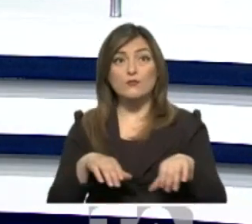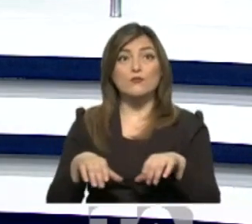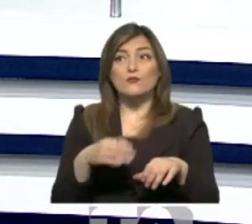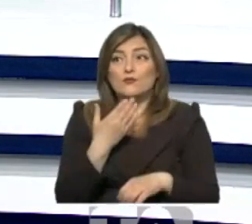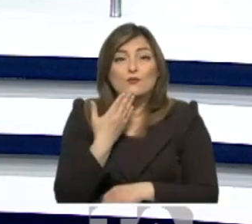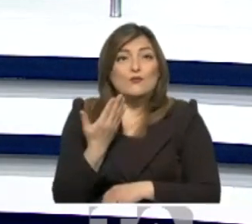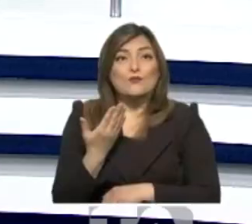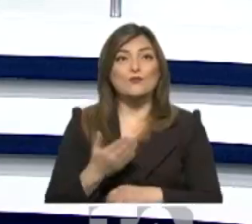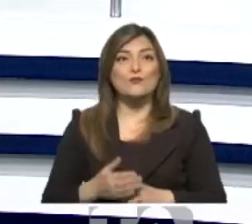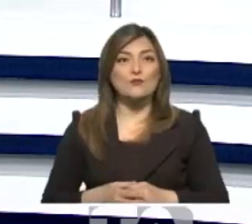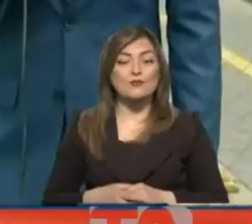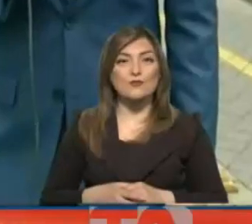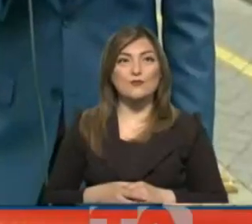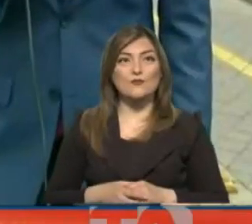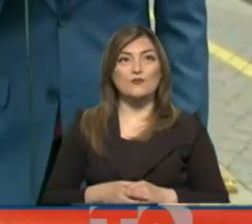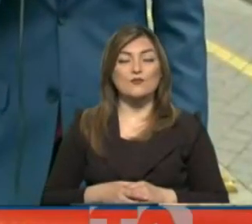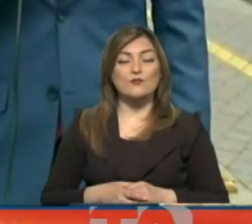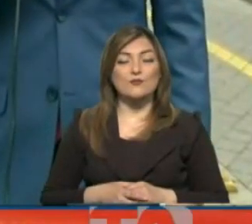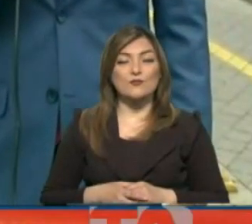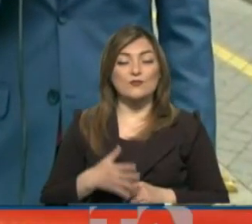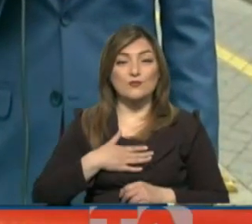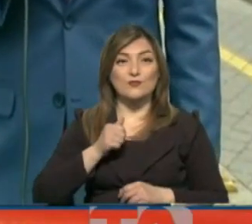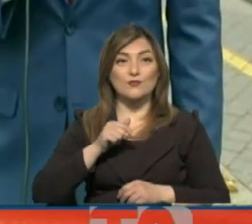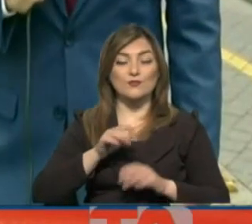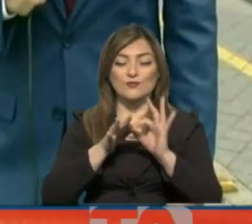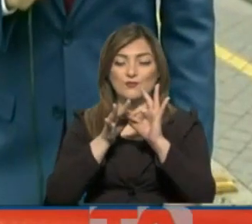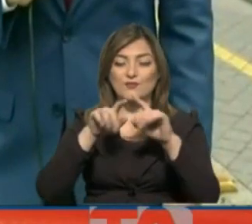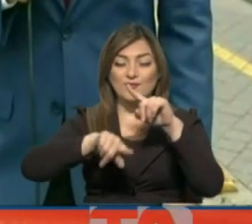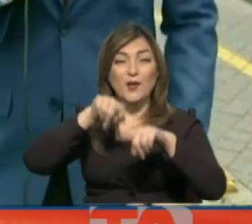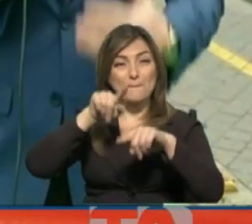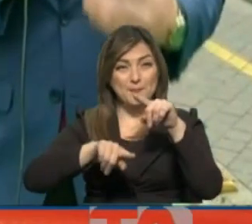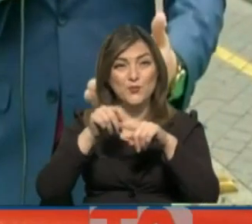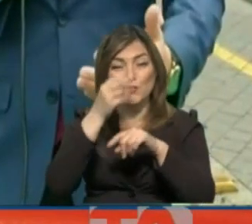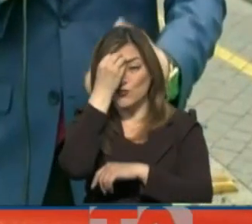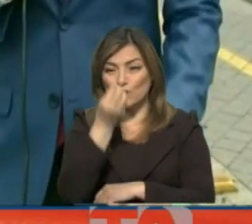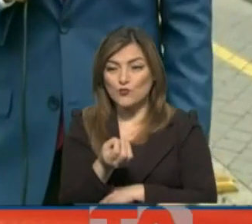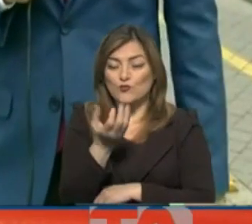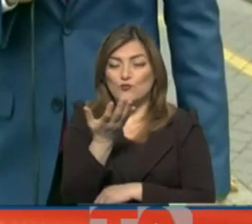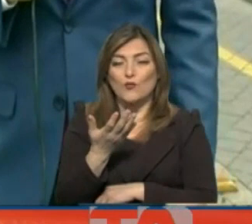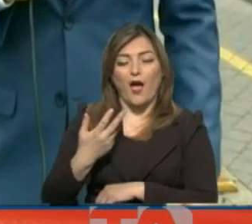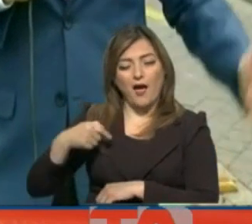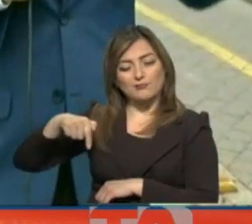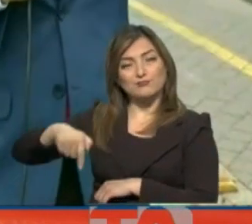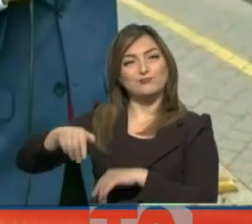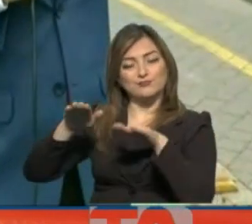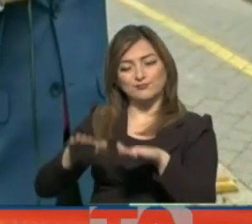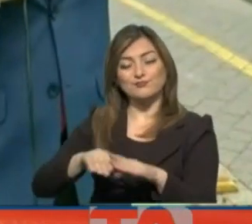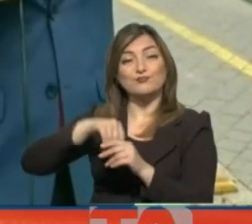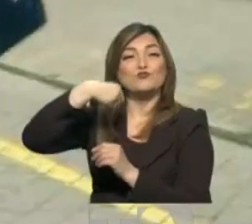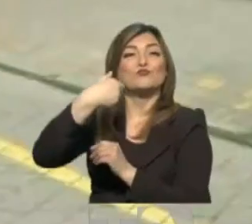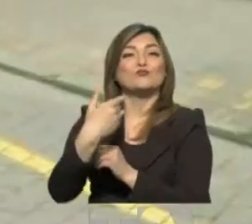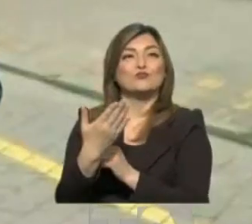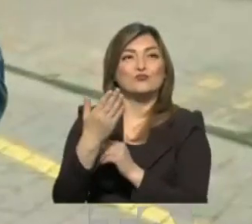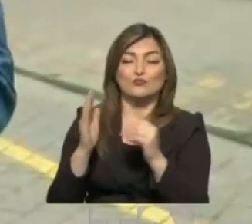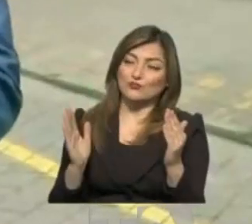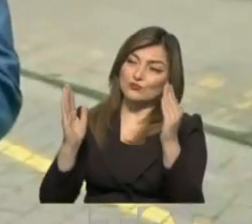punto. Sí, ¿qué tal, compañeros, amigos? Muy buenos días. Nosotros continuamos en los exteriores del Hotel Hilton Colón,